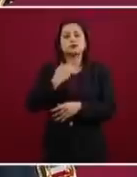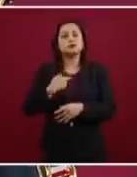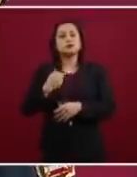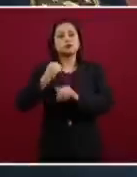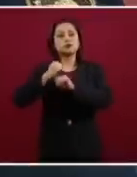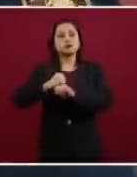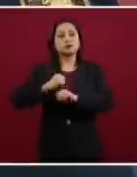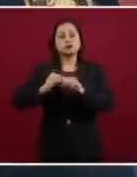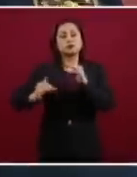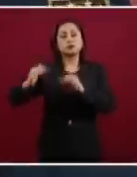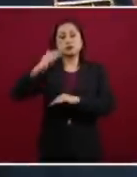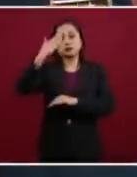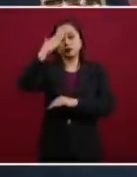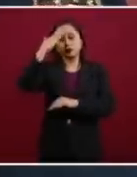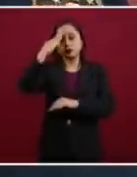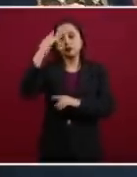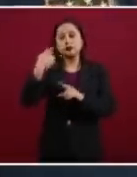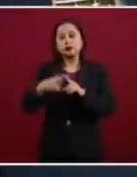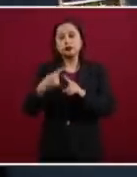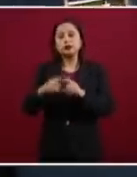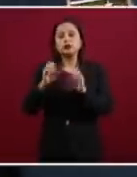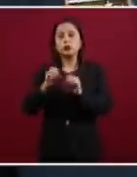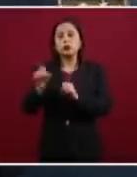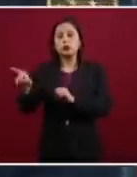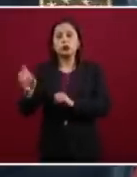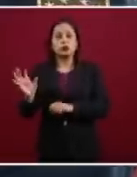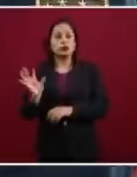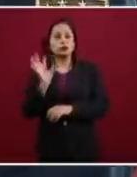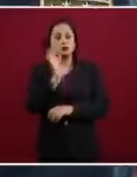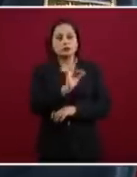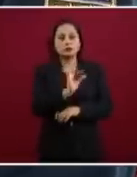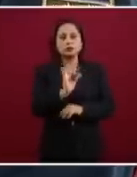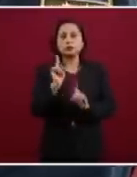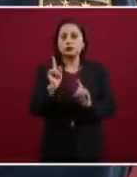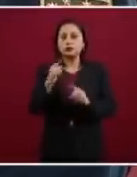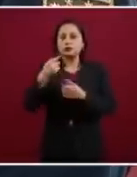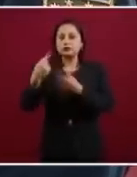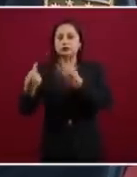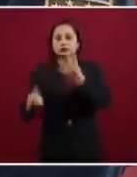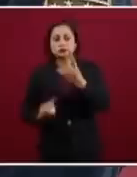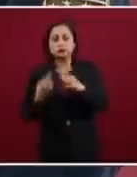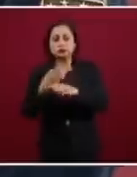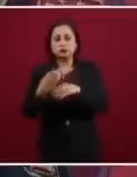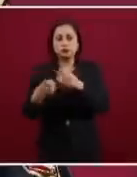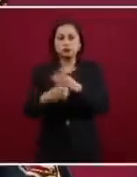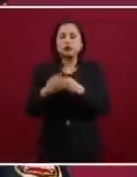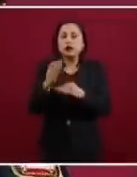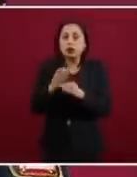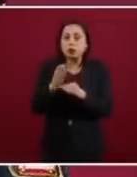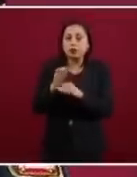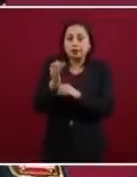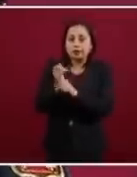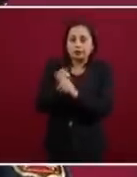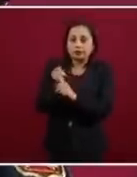tenía que estar entrado y decidir entonces eso también está sujeto a la investigación de nuestra